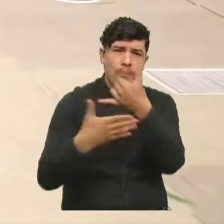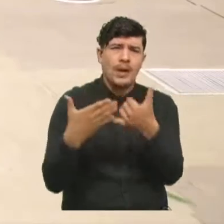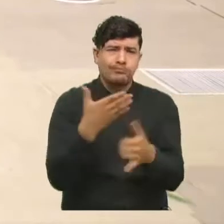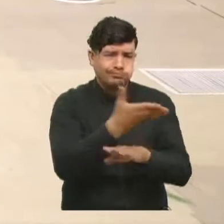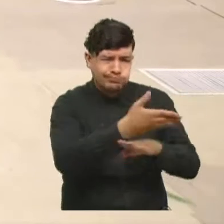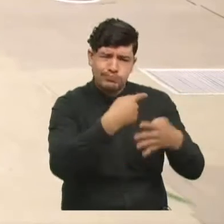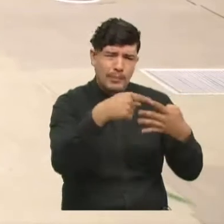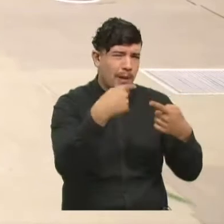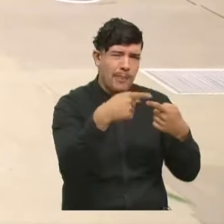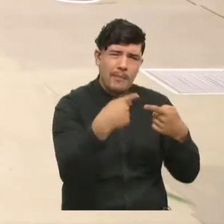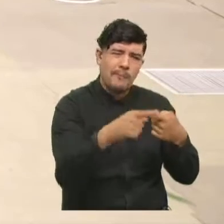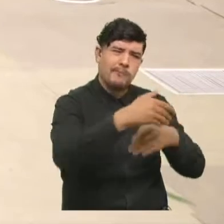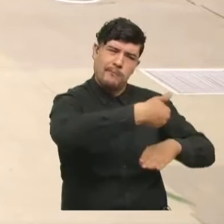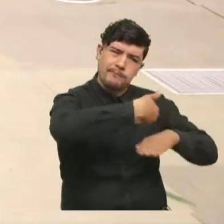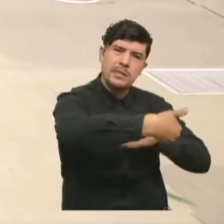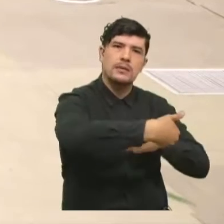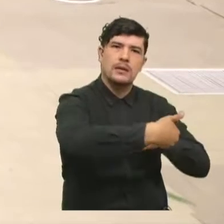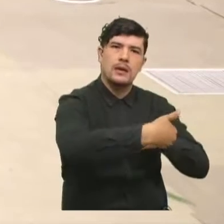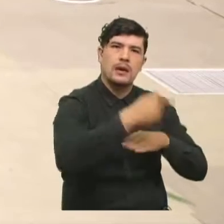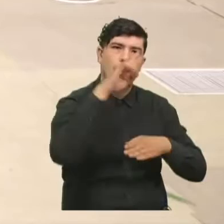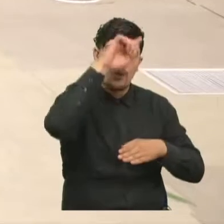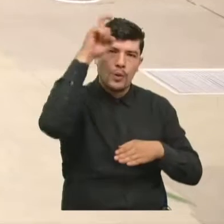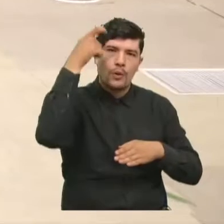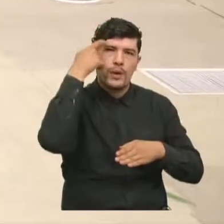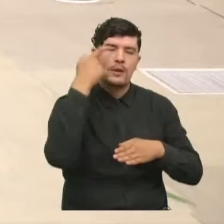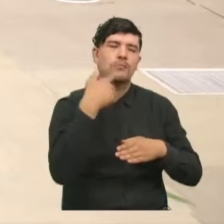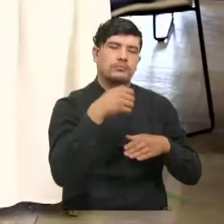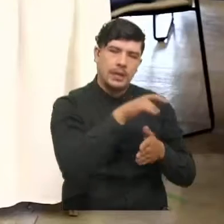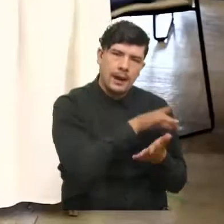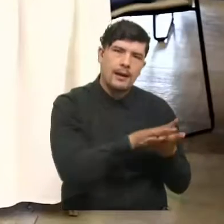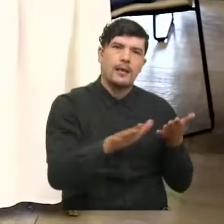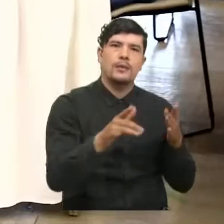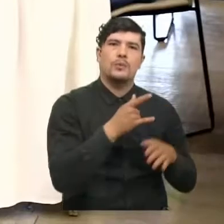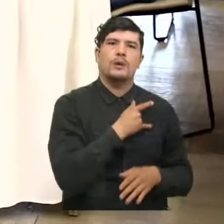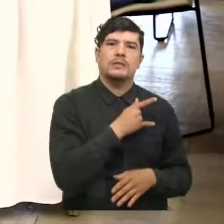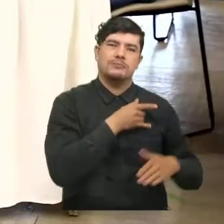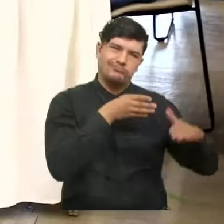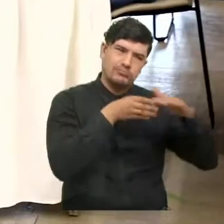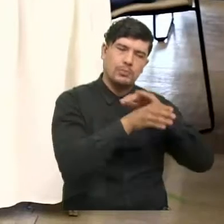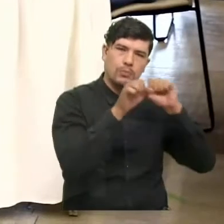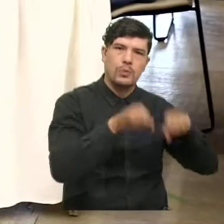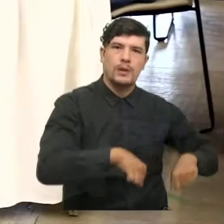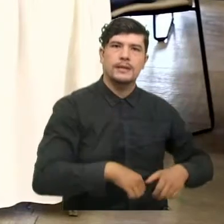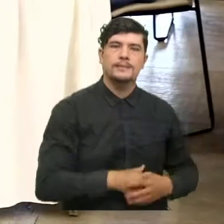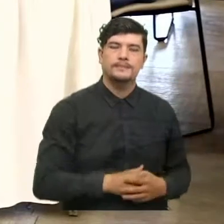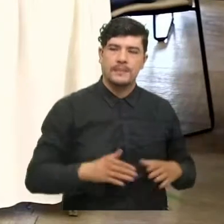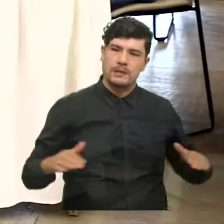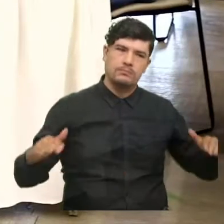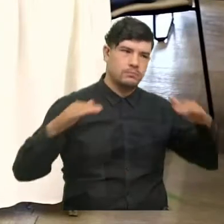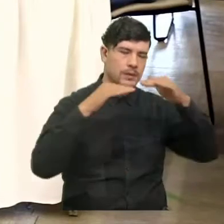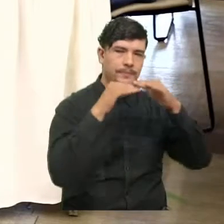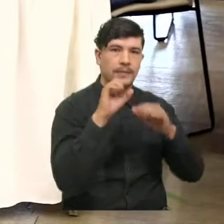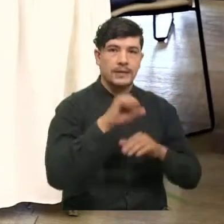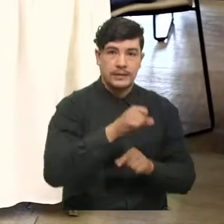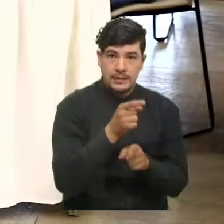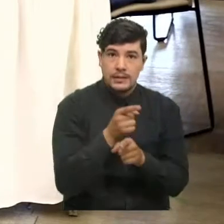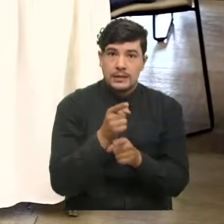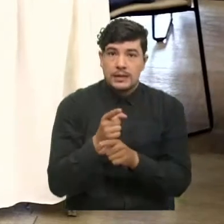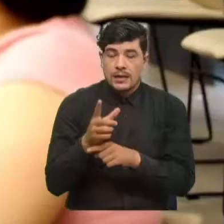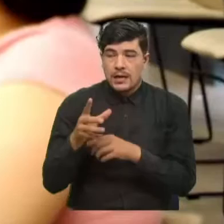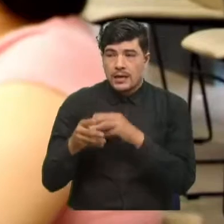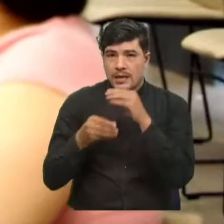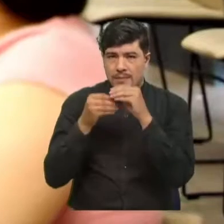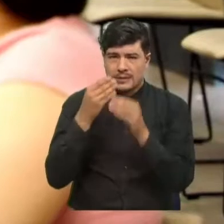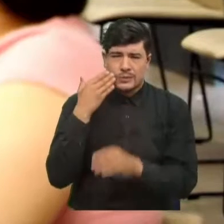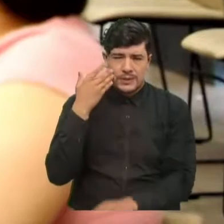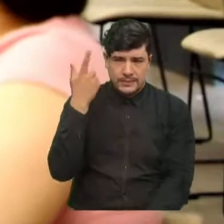cobertura calidad y sobre todo pues también gratuidad y en eso estamos trabajando hay puntos de encuentro porque también hemos venido avanzando desde el